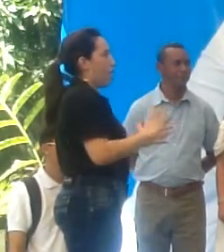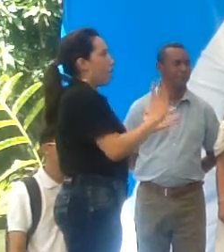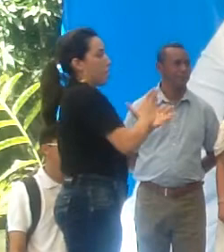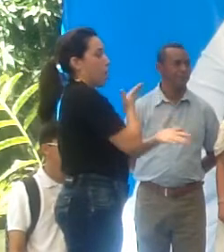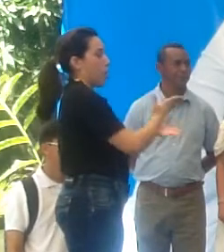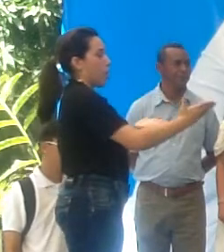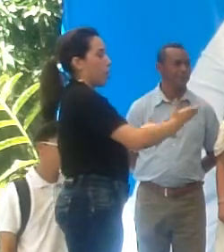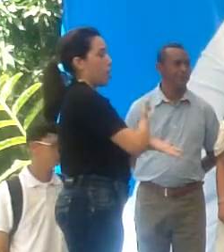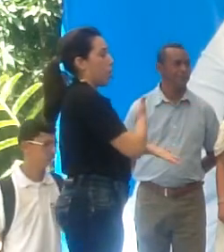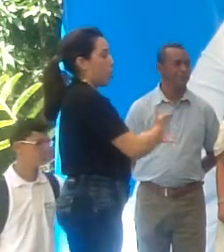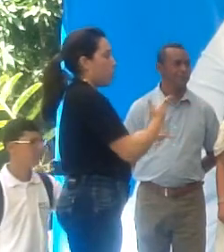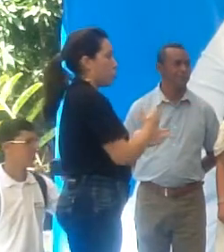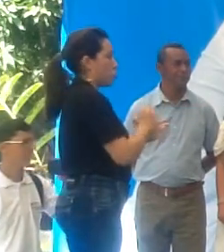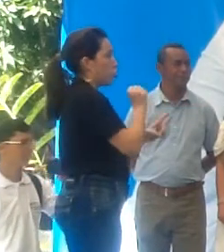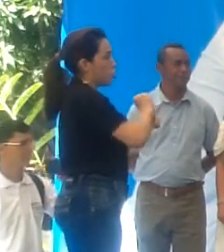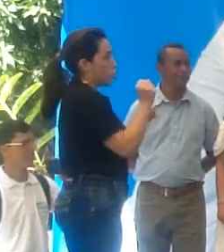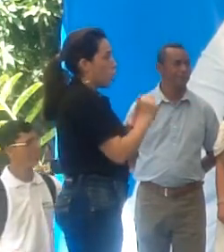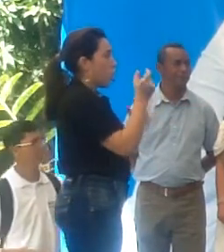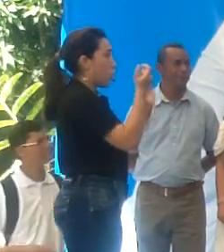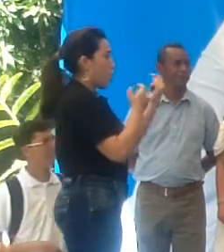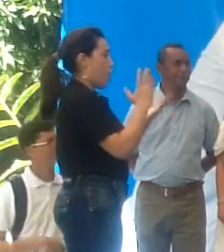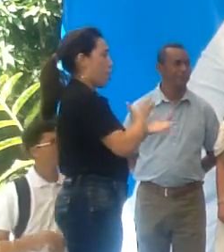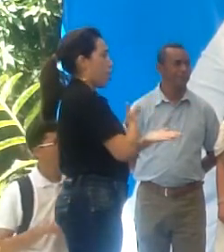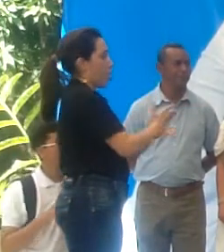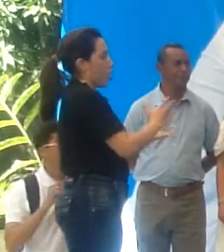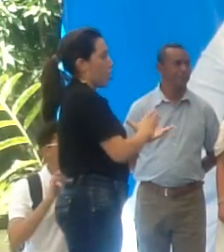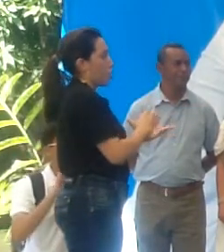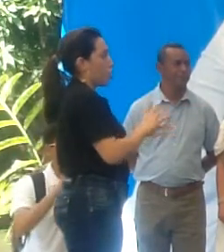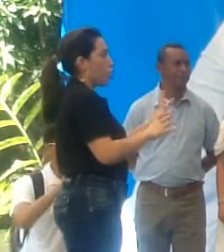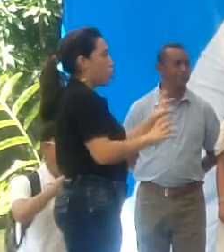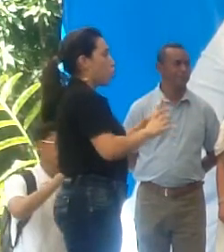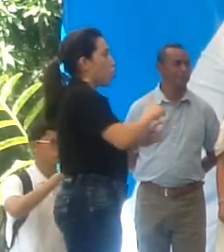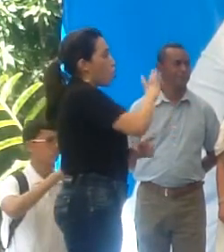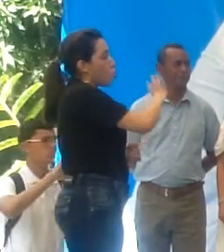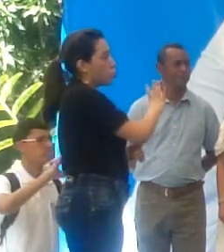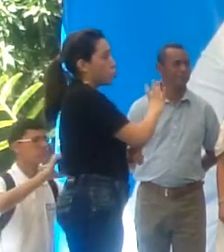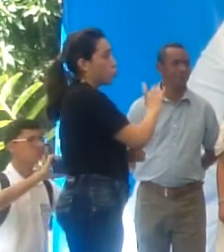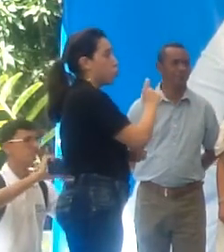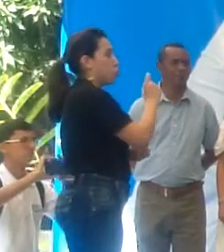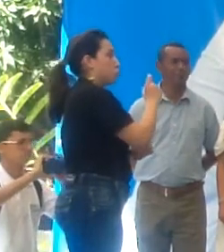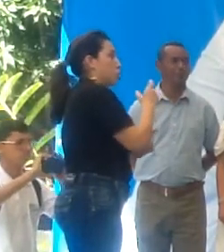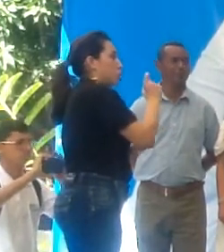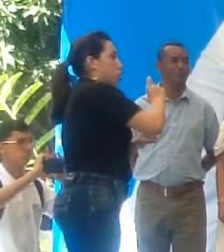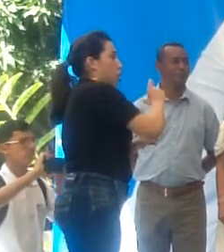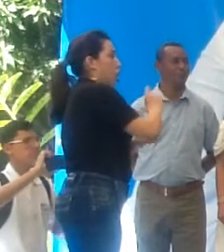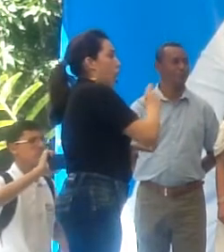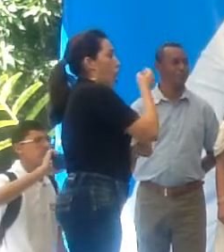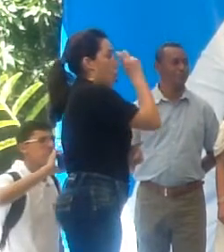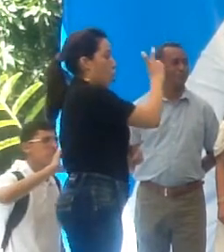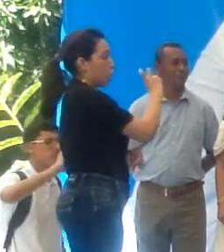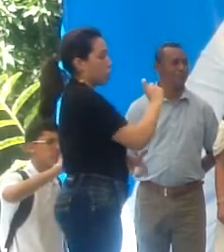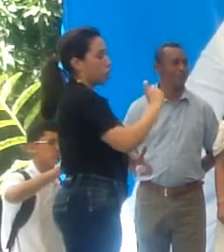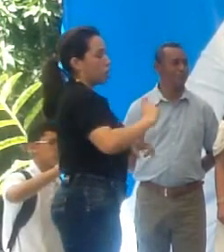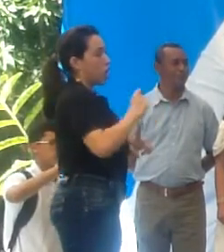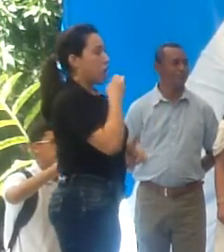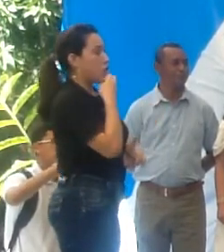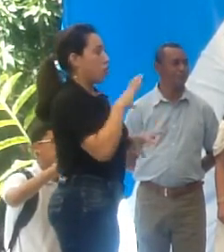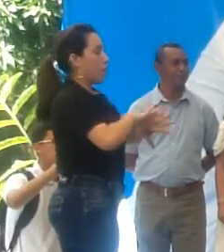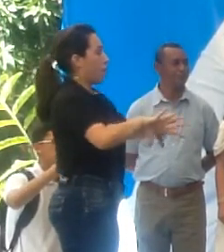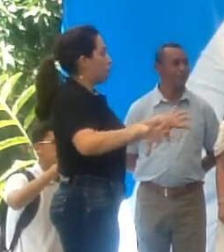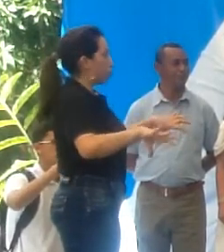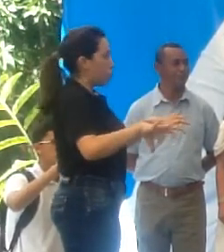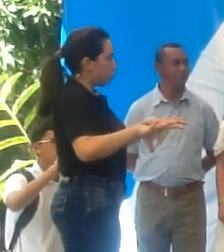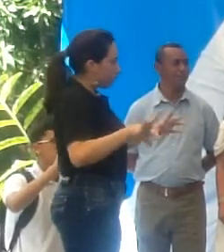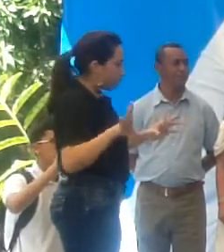social, económica y cultural de la Ciénaga del Sur y la Ciénaga del Norte. No, Ciénaga es uno solo.